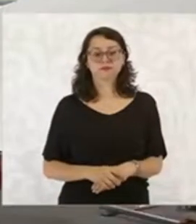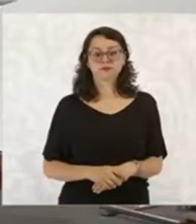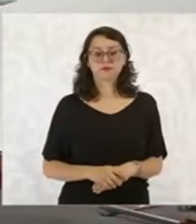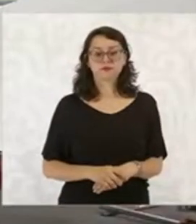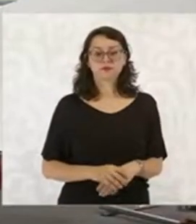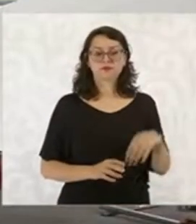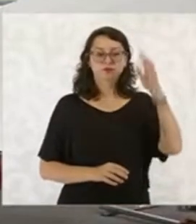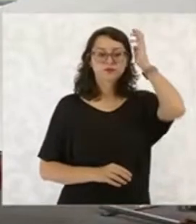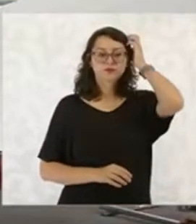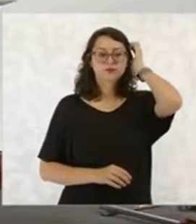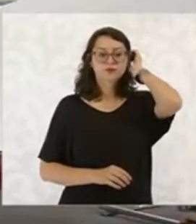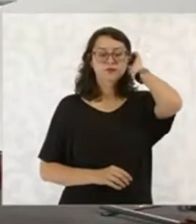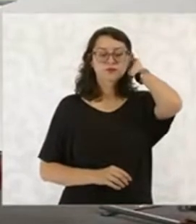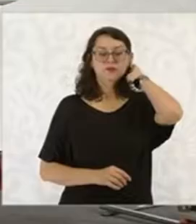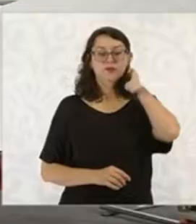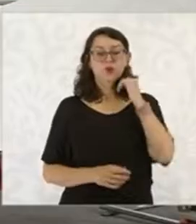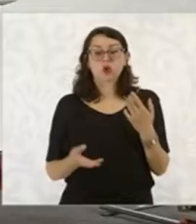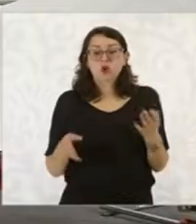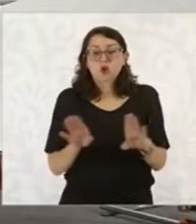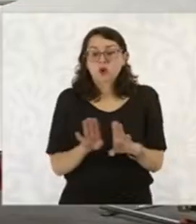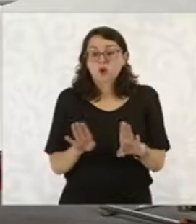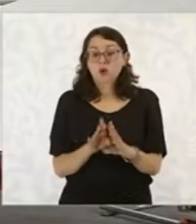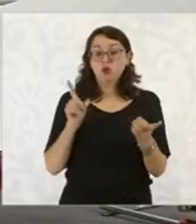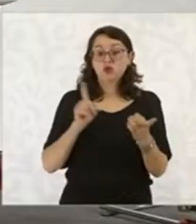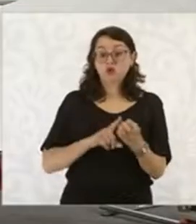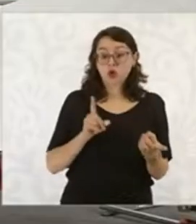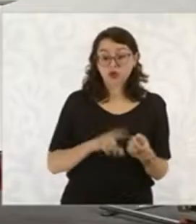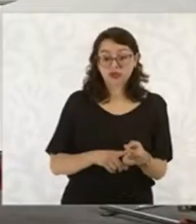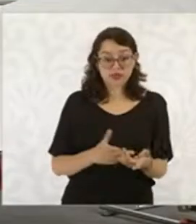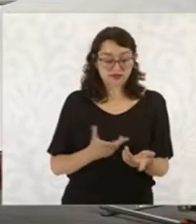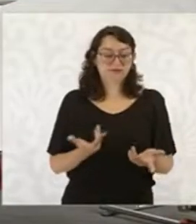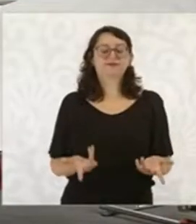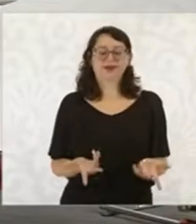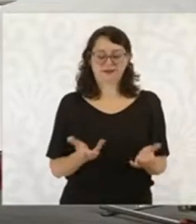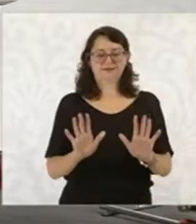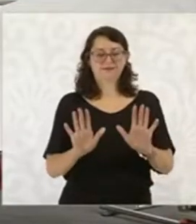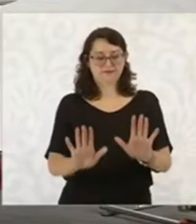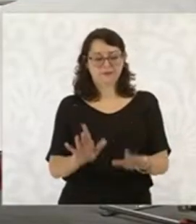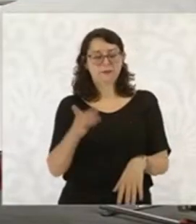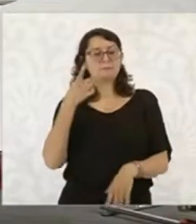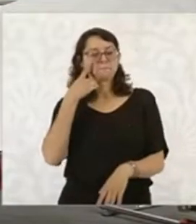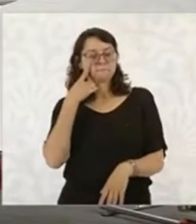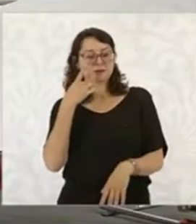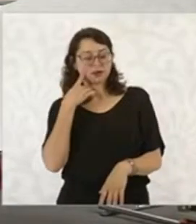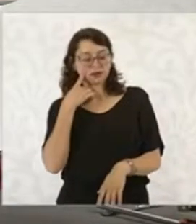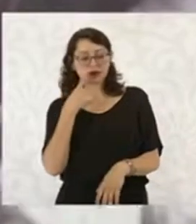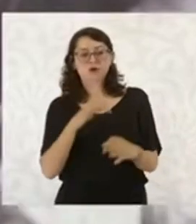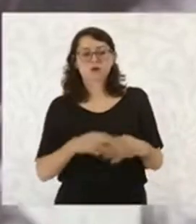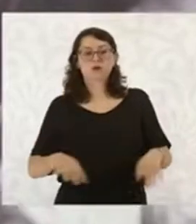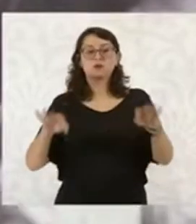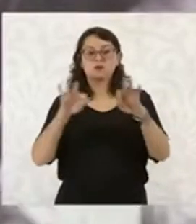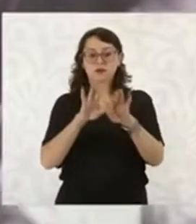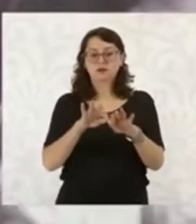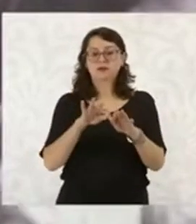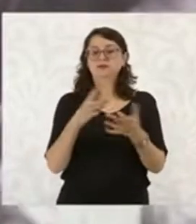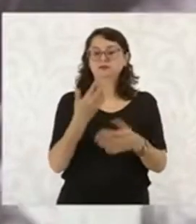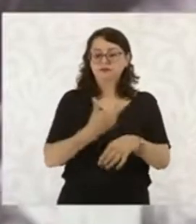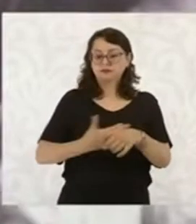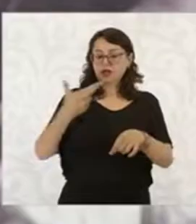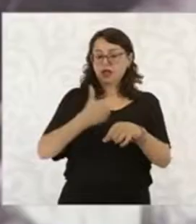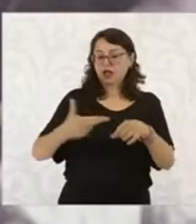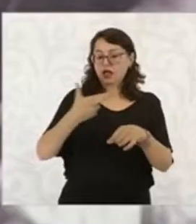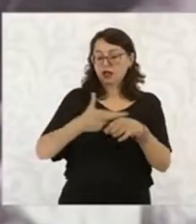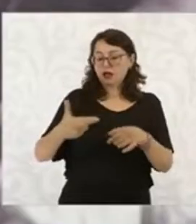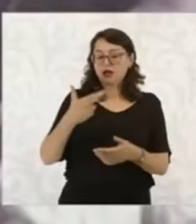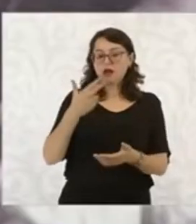¿Cómo lo vamos a hacer y en dónde lo vamos a hacer? Bueno, primero, la temporalidad de este acuerdo, de este decreto de facilidades es de